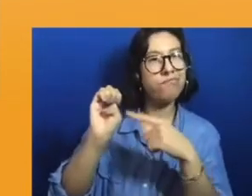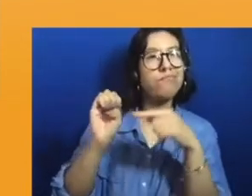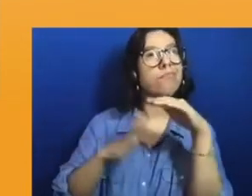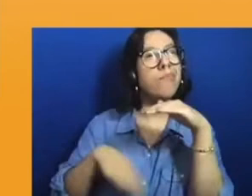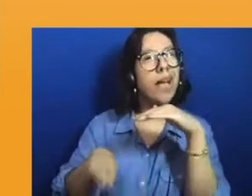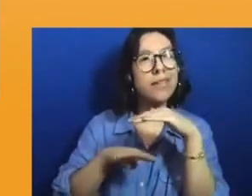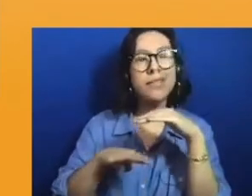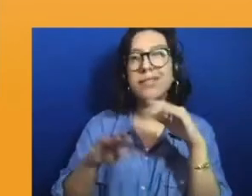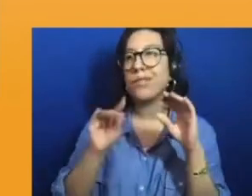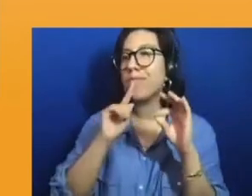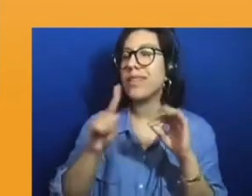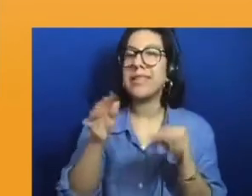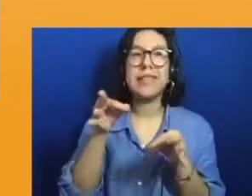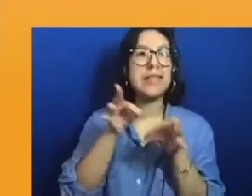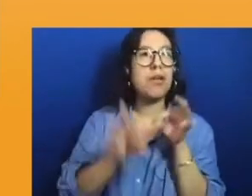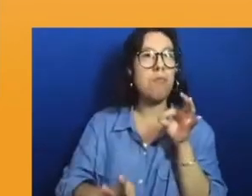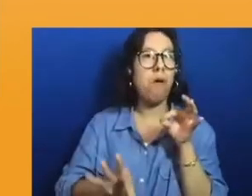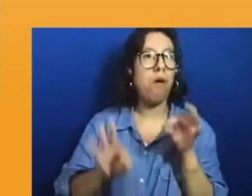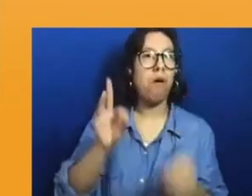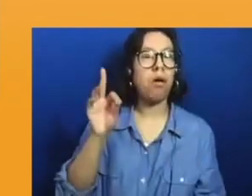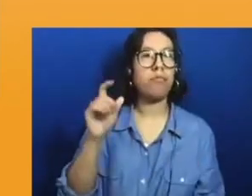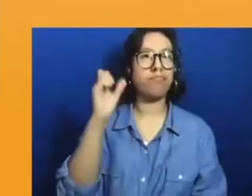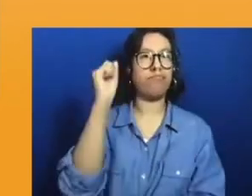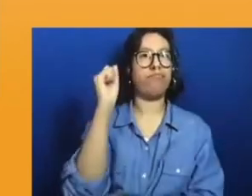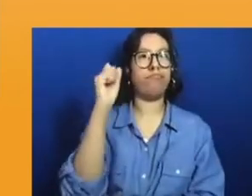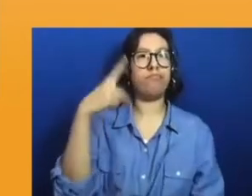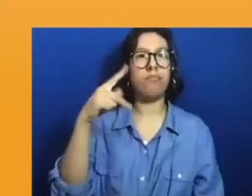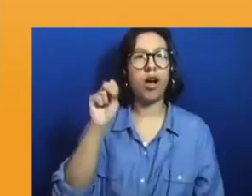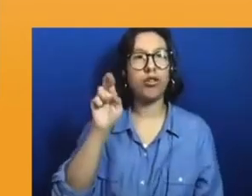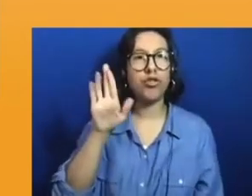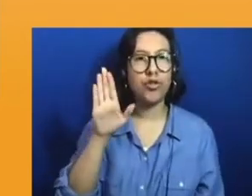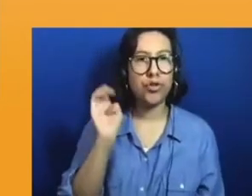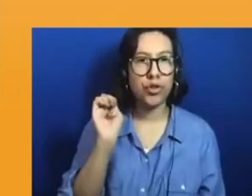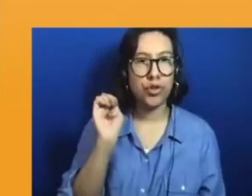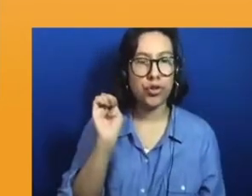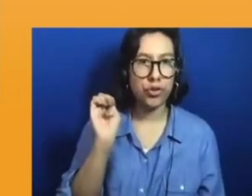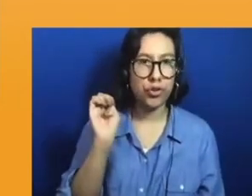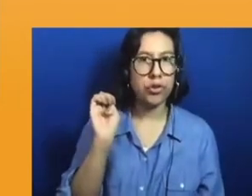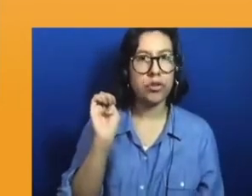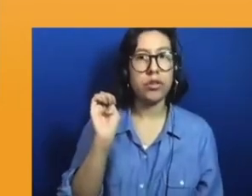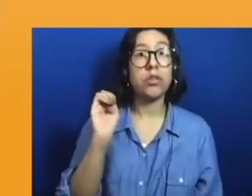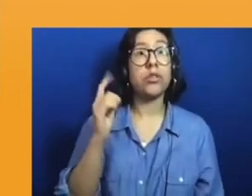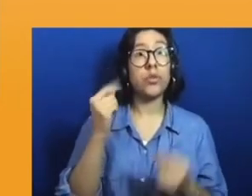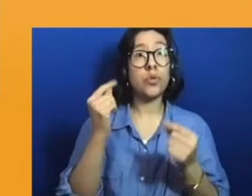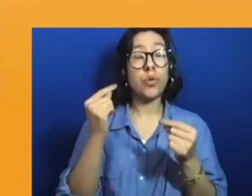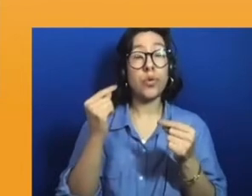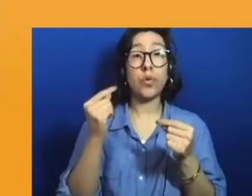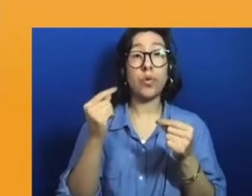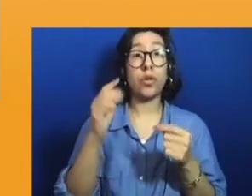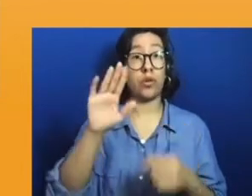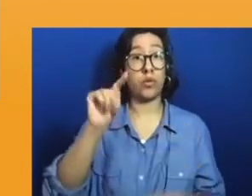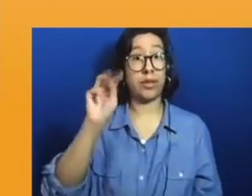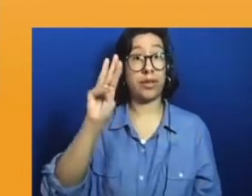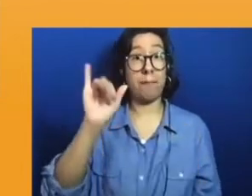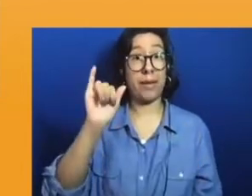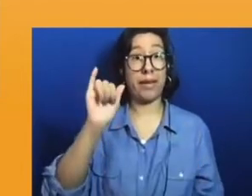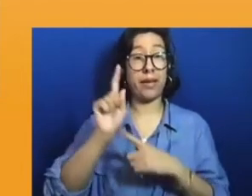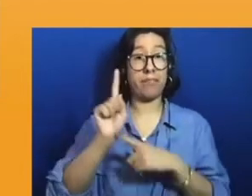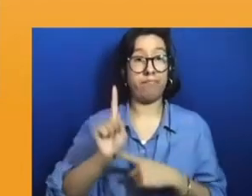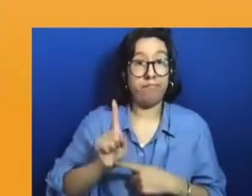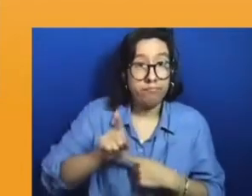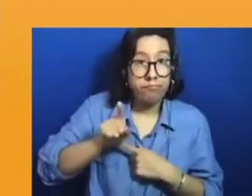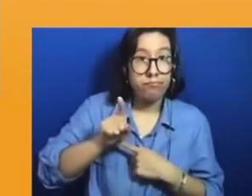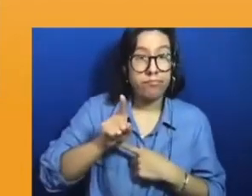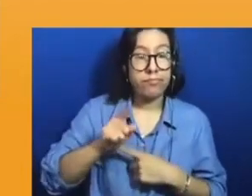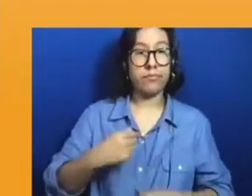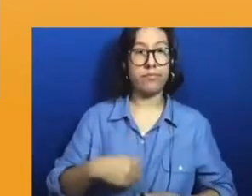Es una postura muy, muy básica para la danza japonesa, donde tienes que meter el estómago inferior, sacar el